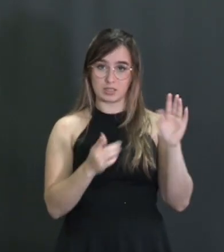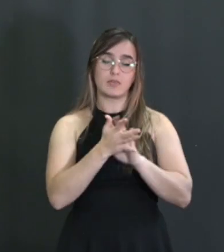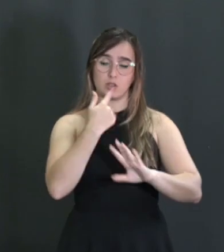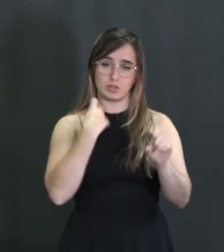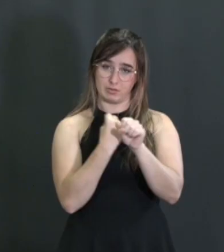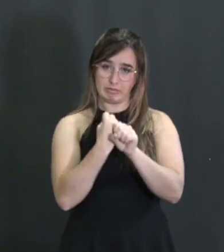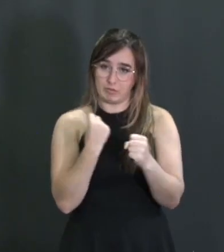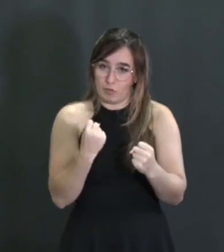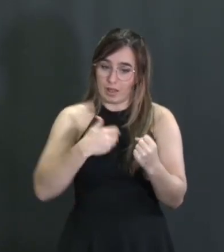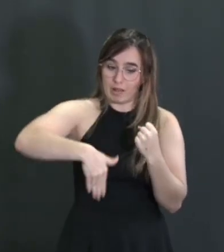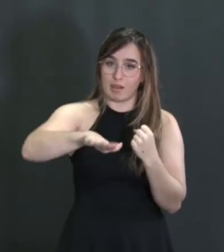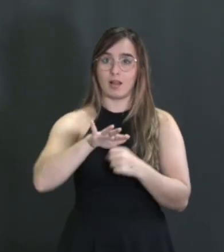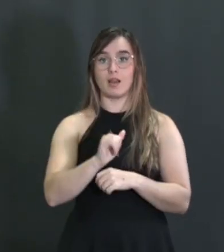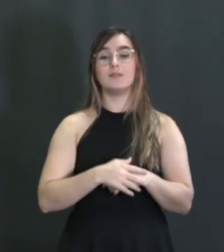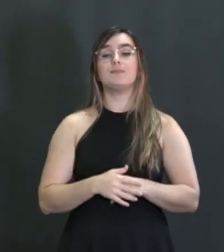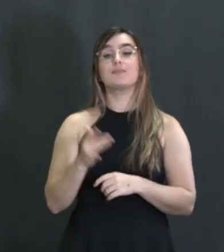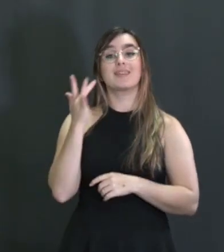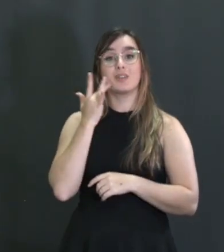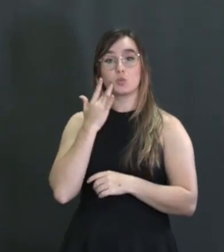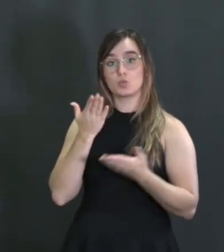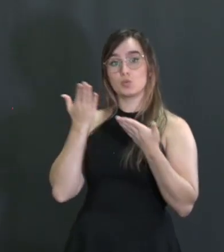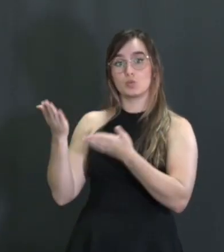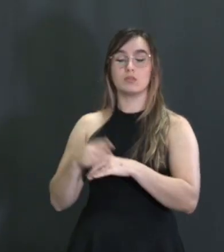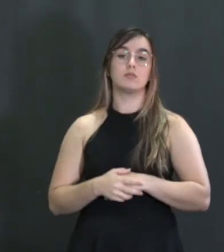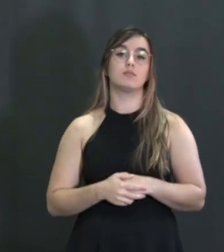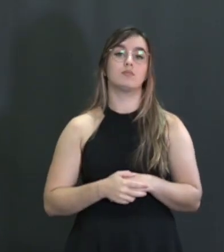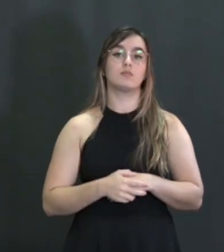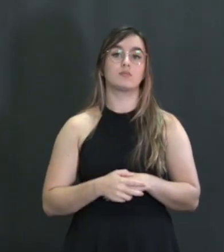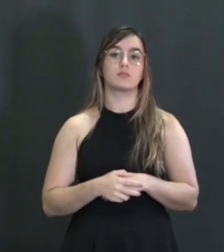tenemos. Jesús, 2 minutos, tú también. Pues bueno,